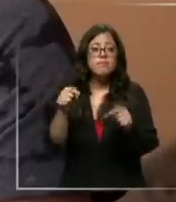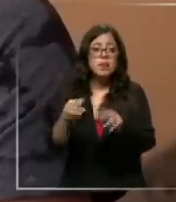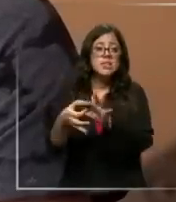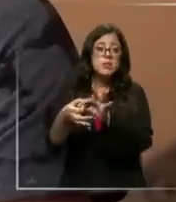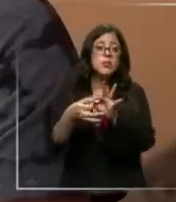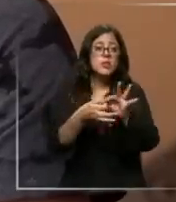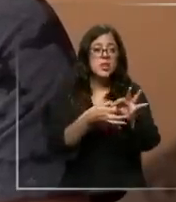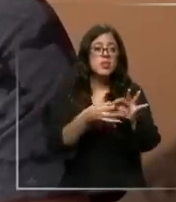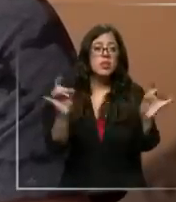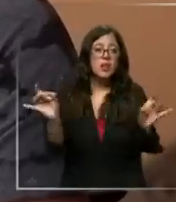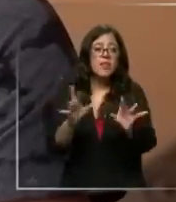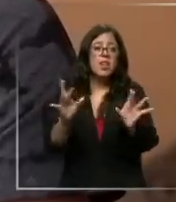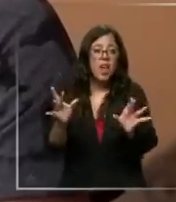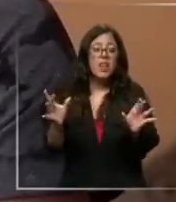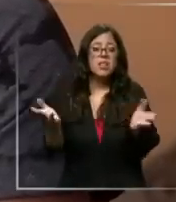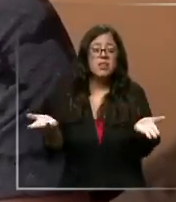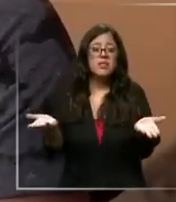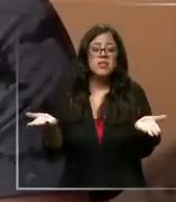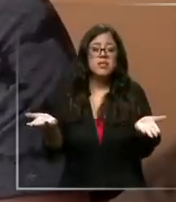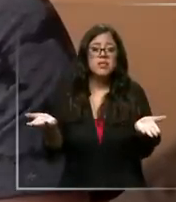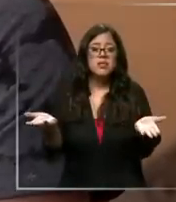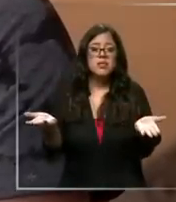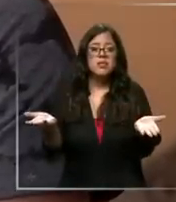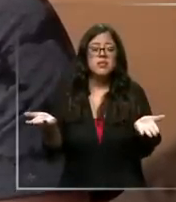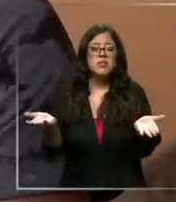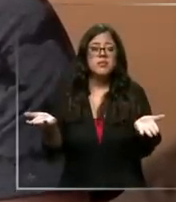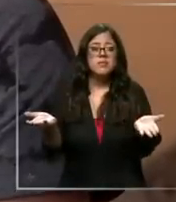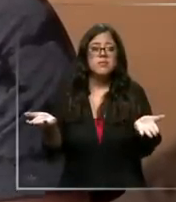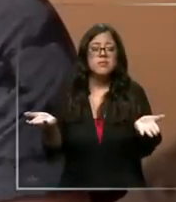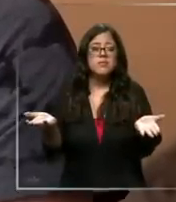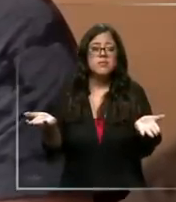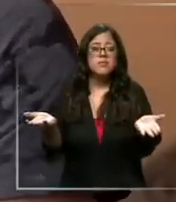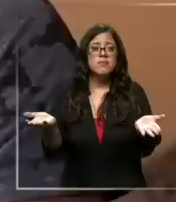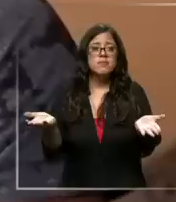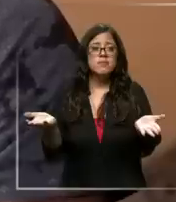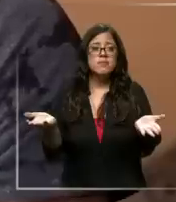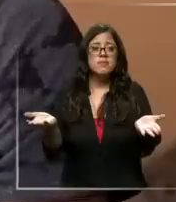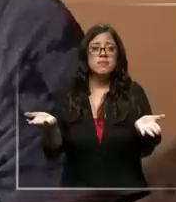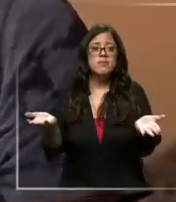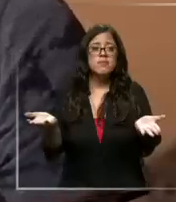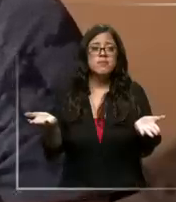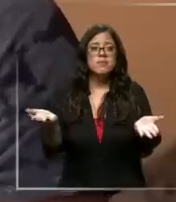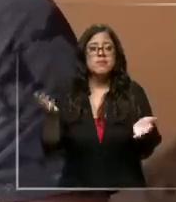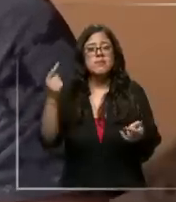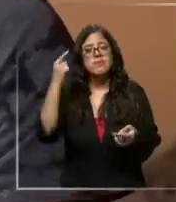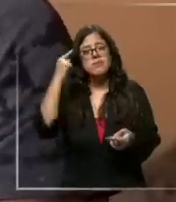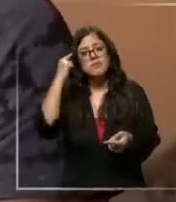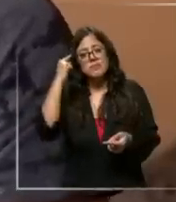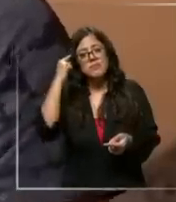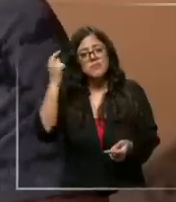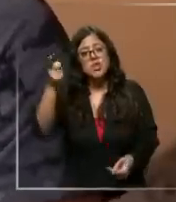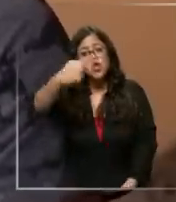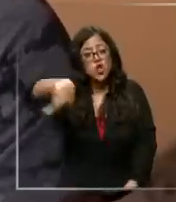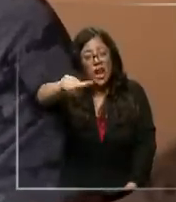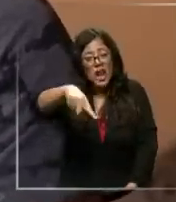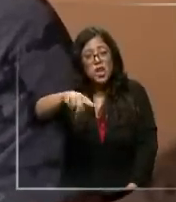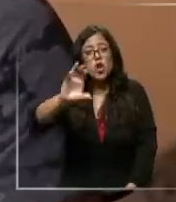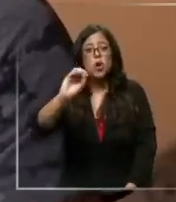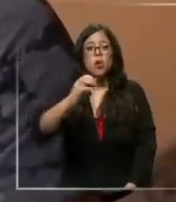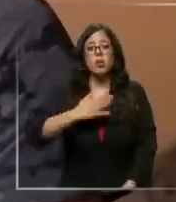de la gravedad y bueno lo piensas son ellos o mi familia